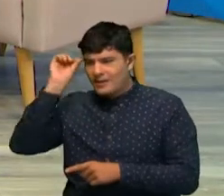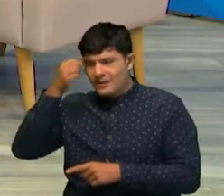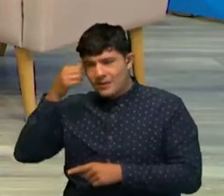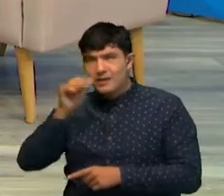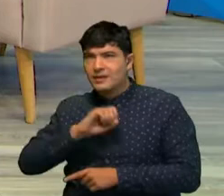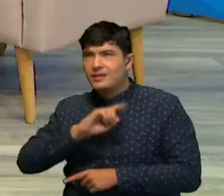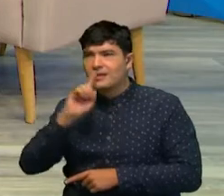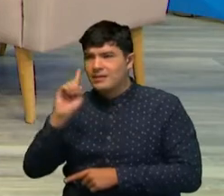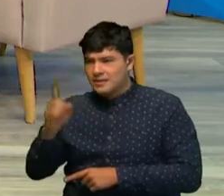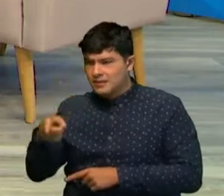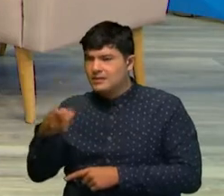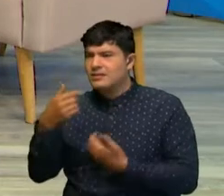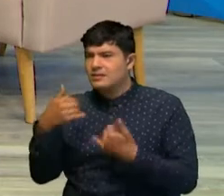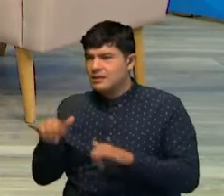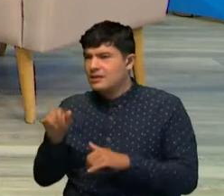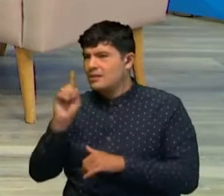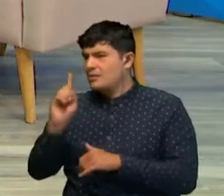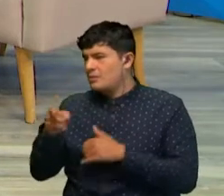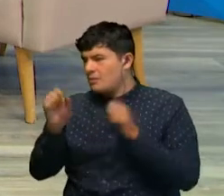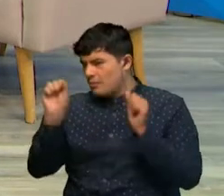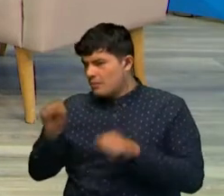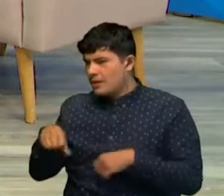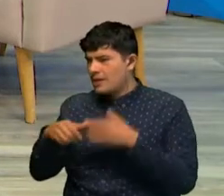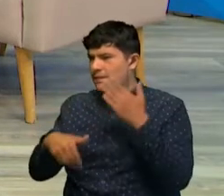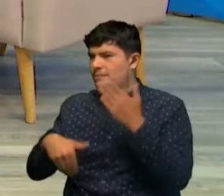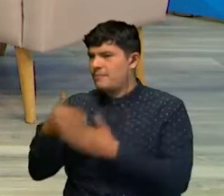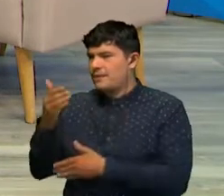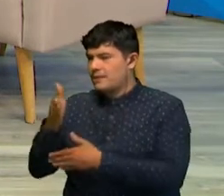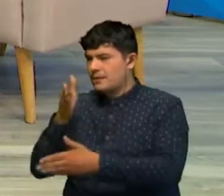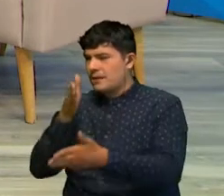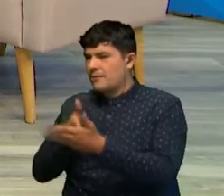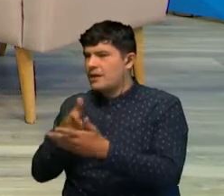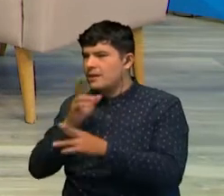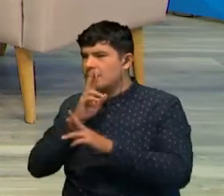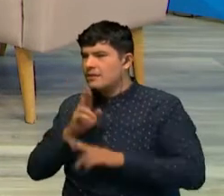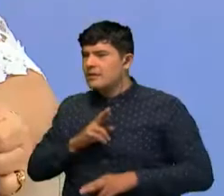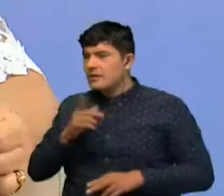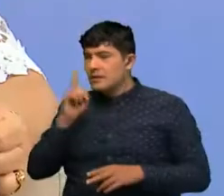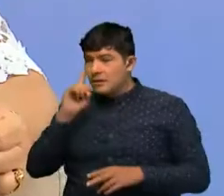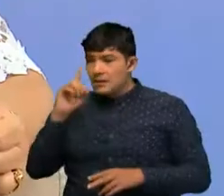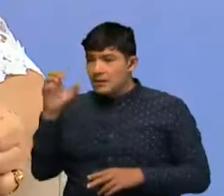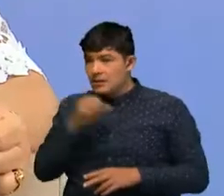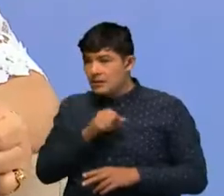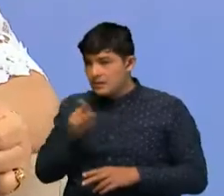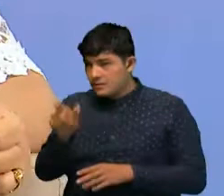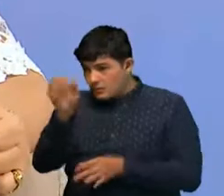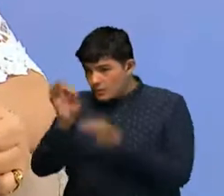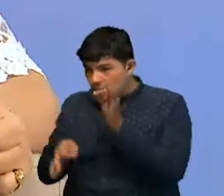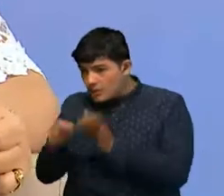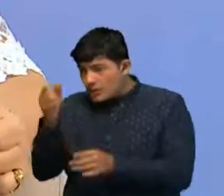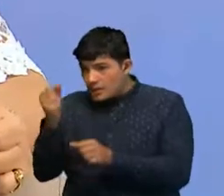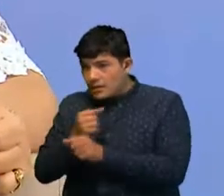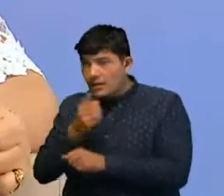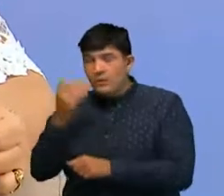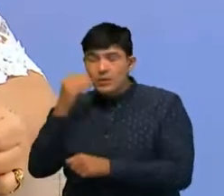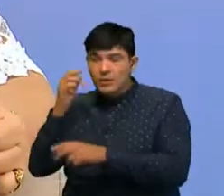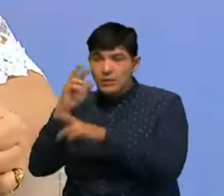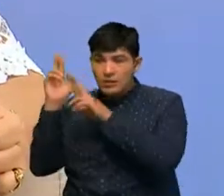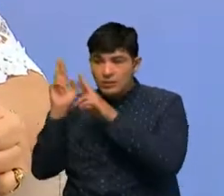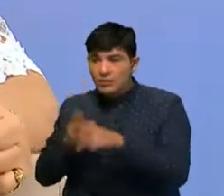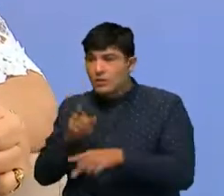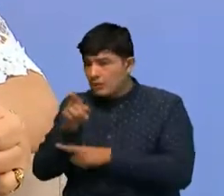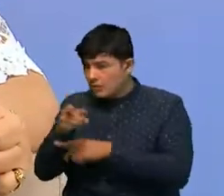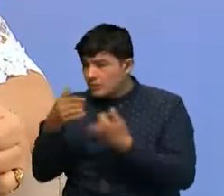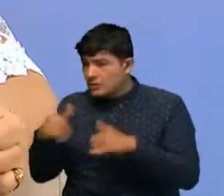Sí, ya me acordaba. Entonces ya usted entra a demandar y a reclamar y que se dé cuenta, en este caso, el juez laboral cuando vaya a fallar en este particular que ya